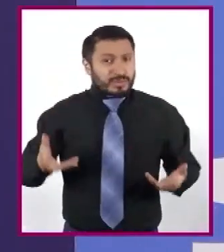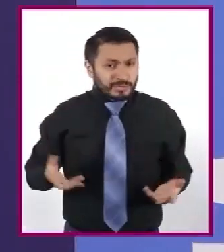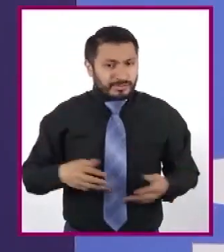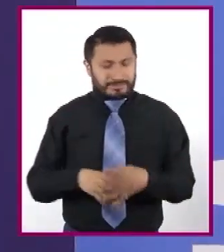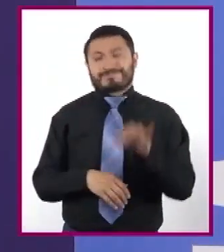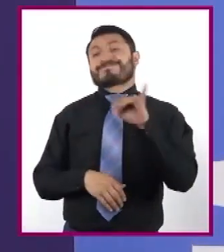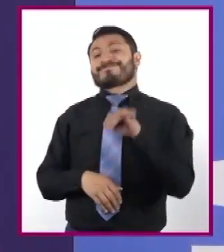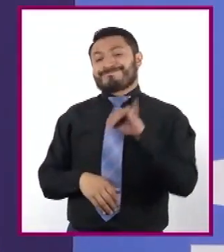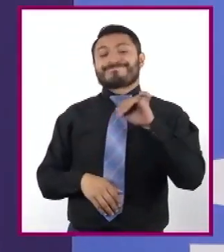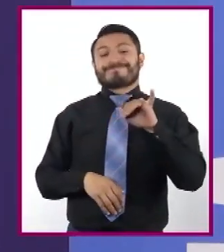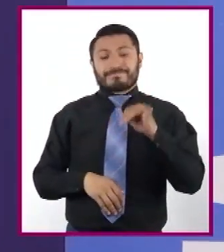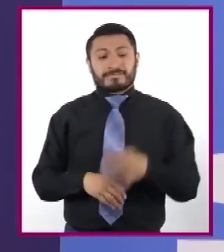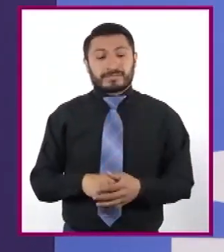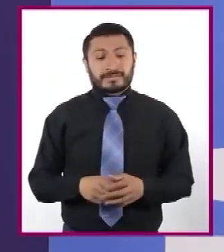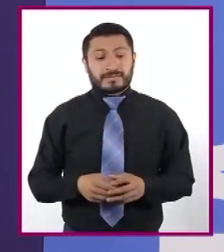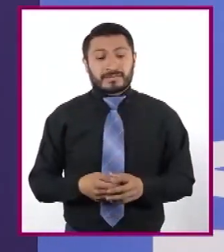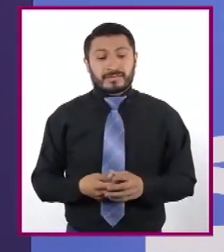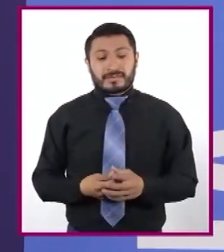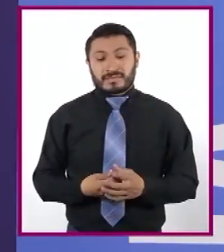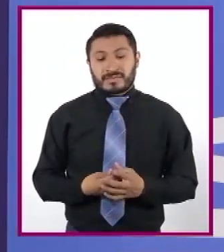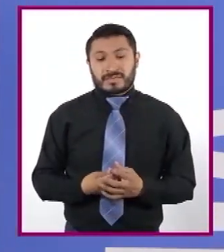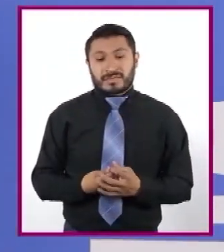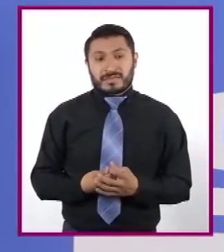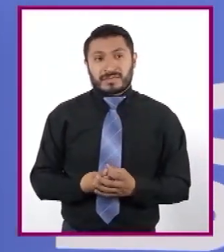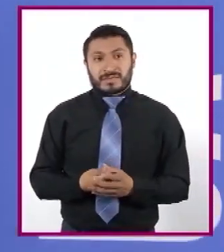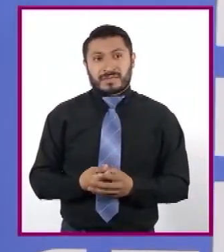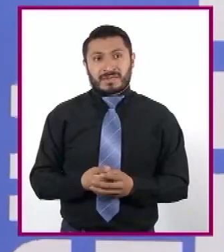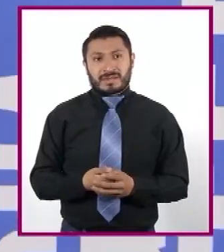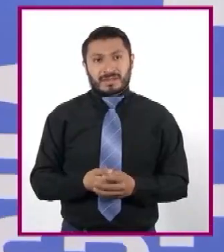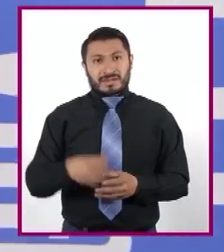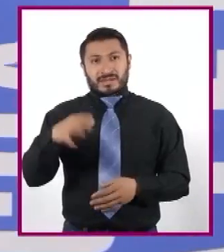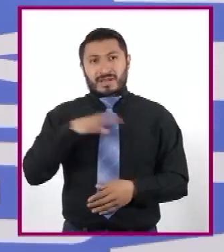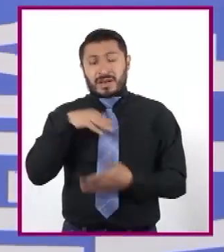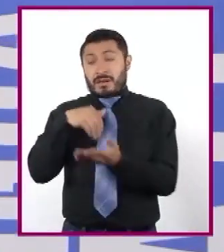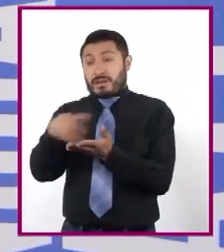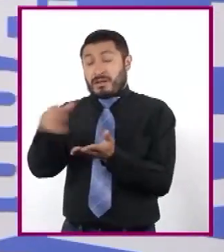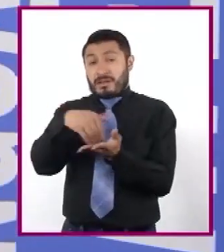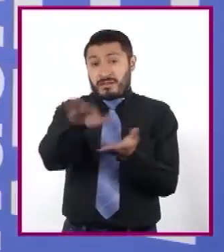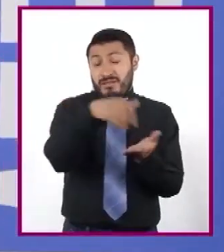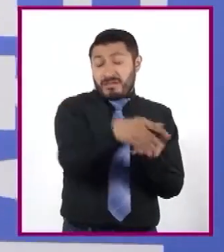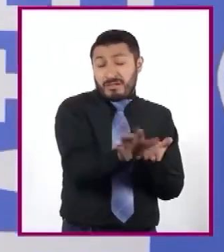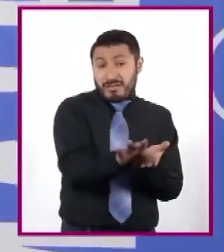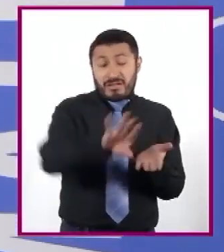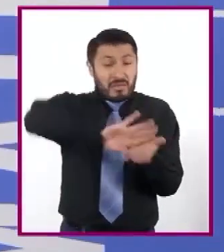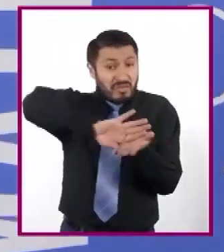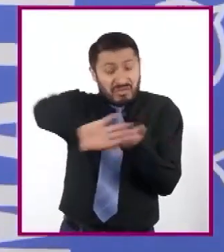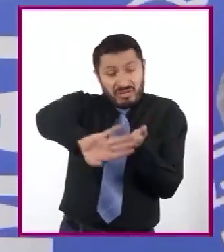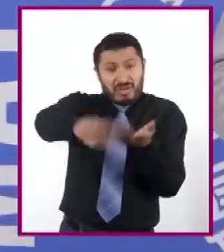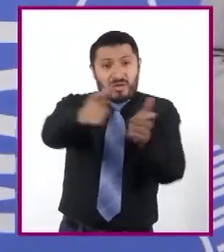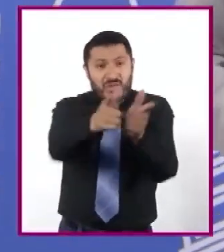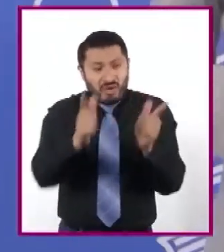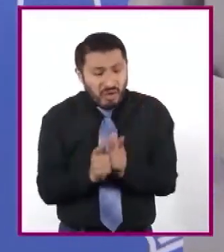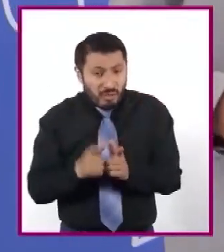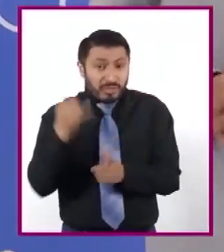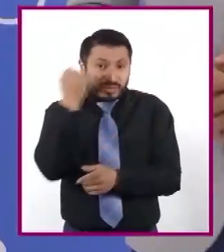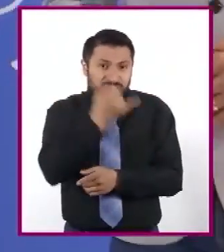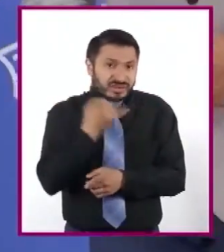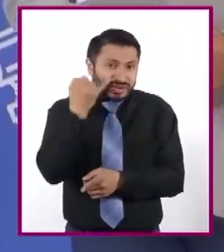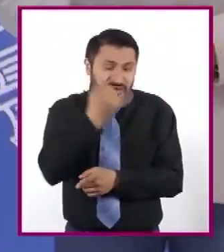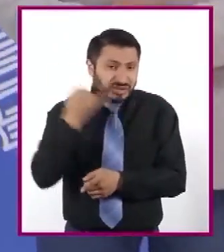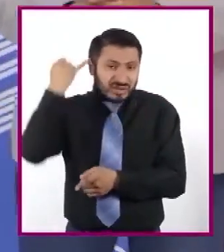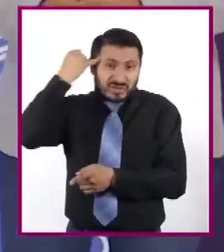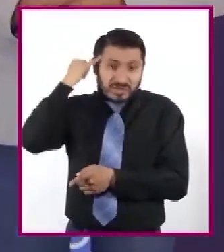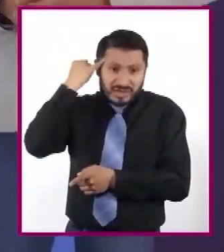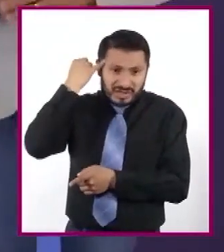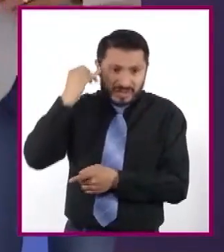Por supuesto. Existe la exclusión de grupos hablantes de lenguas originarias. Según nuestra Ley General de